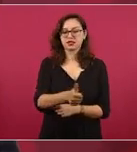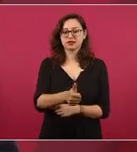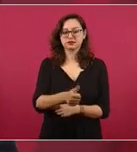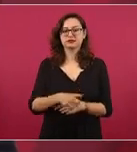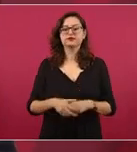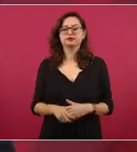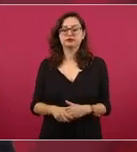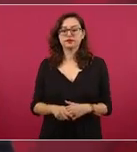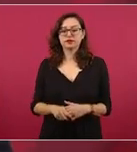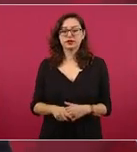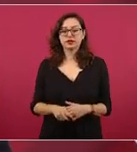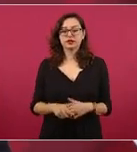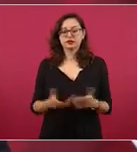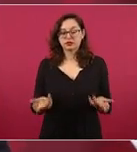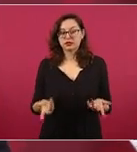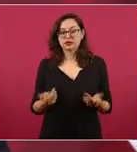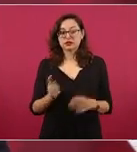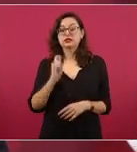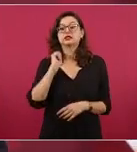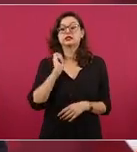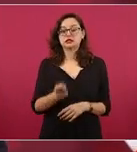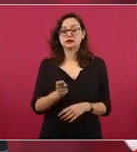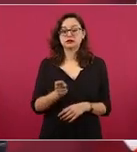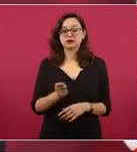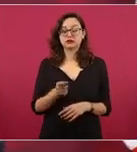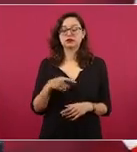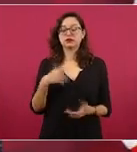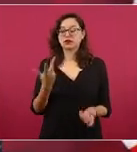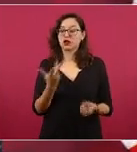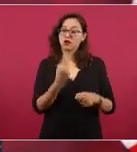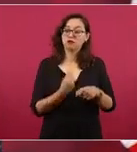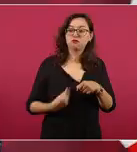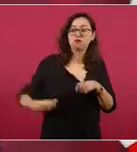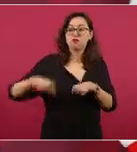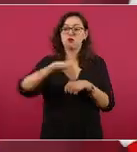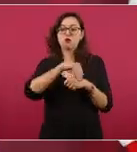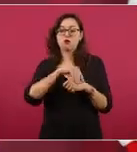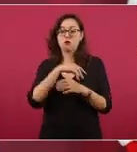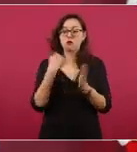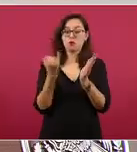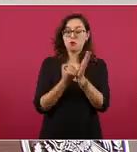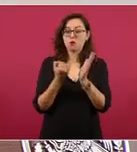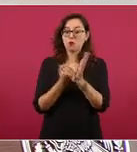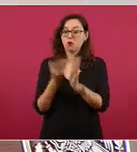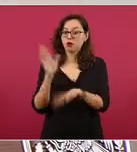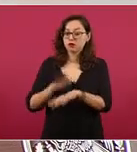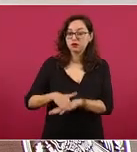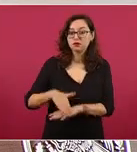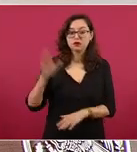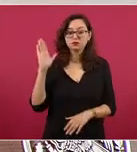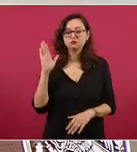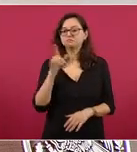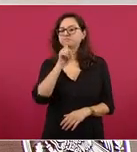Es decir, no se le cobra otro impuesto a la gente.